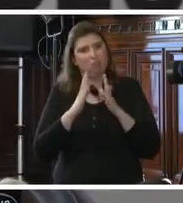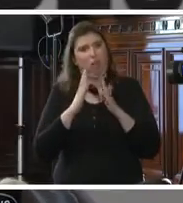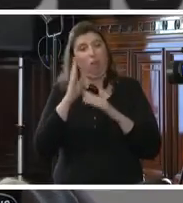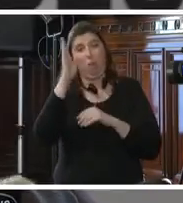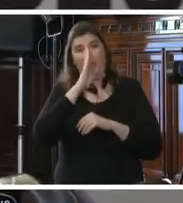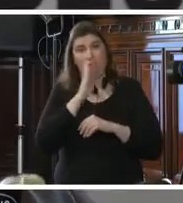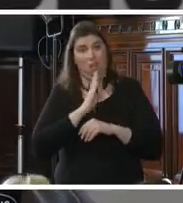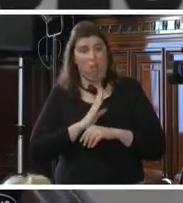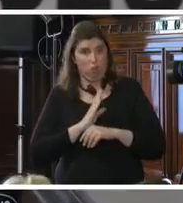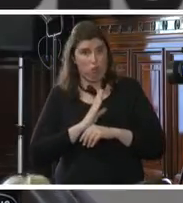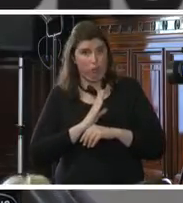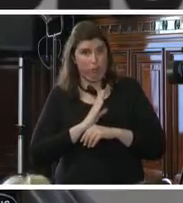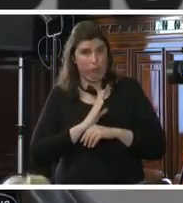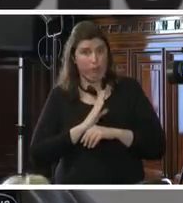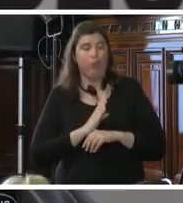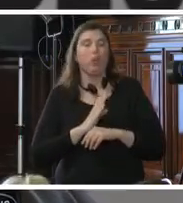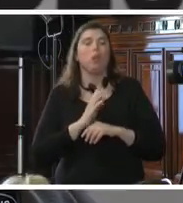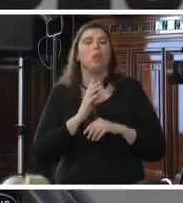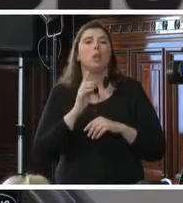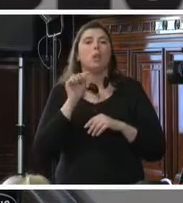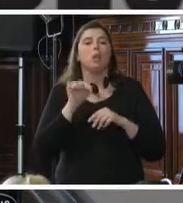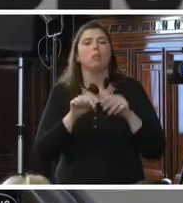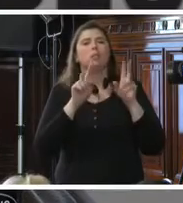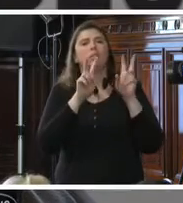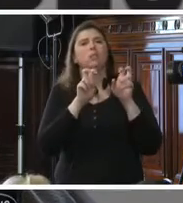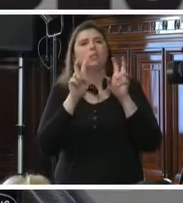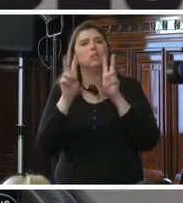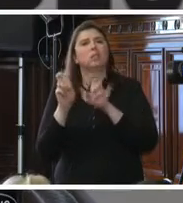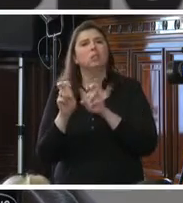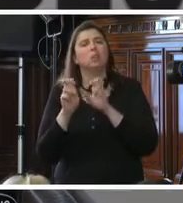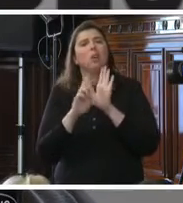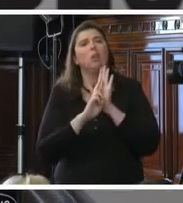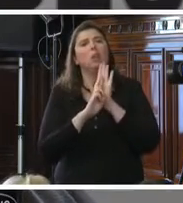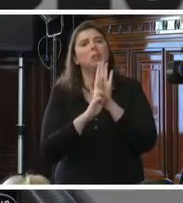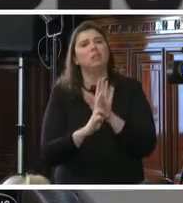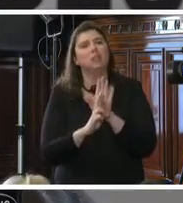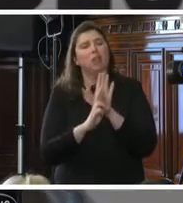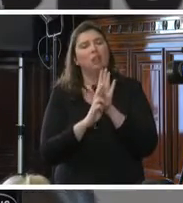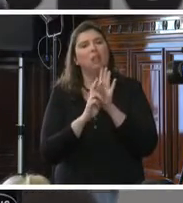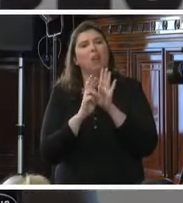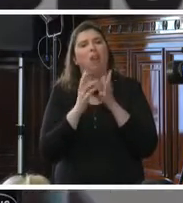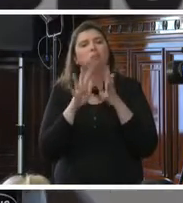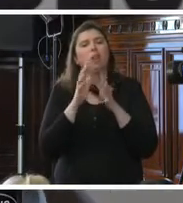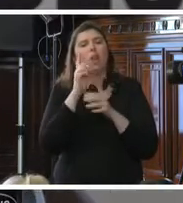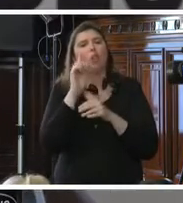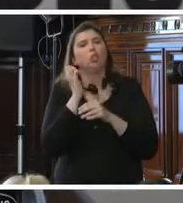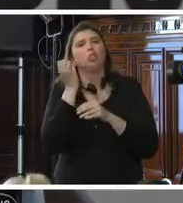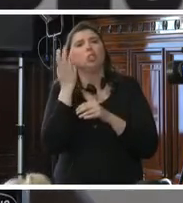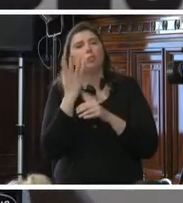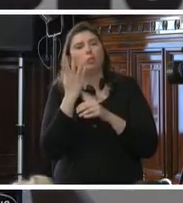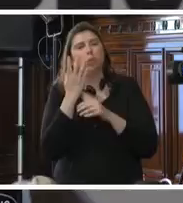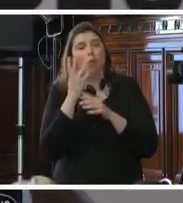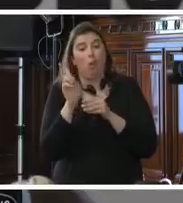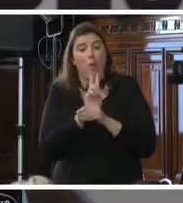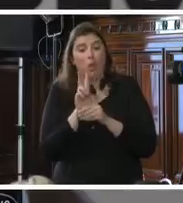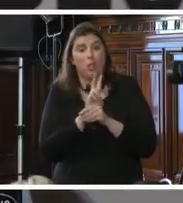Seda, en materia de lo que representa el concepto de protección integral. Y